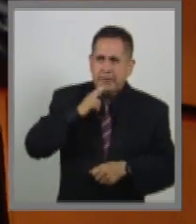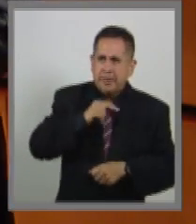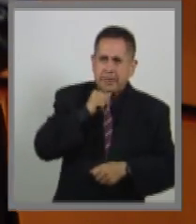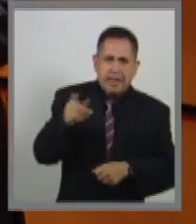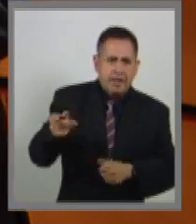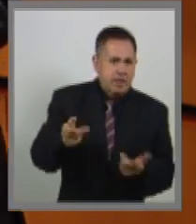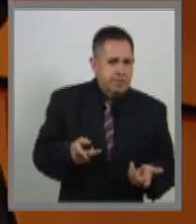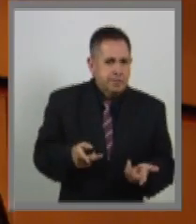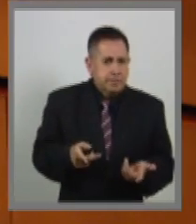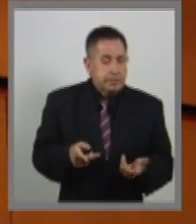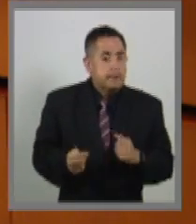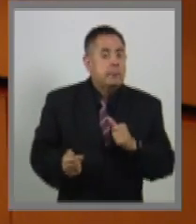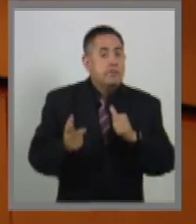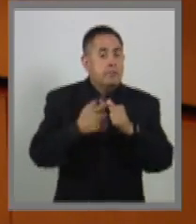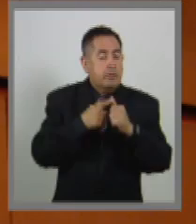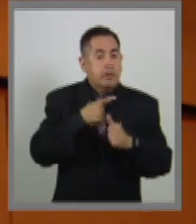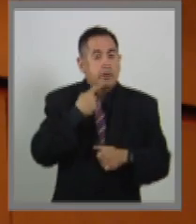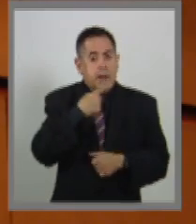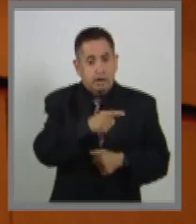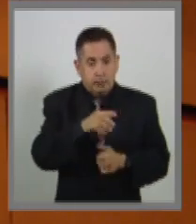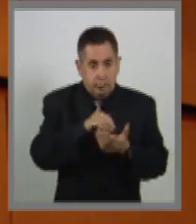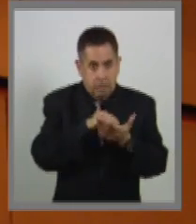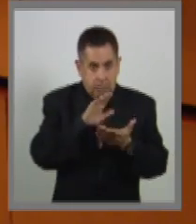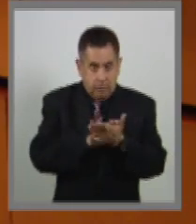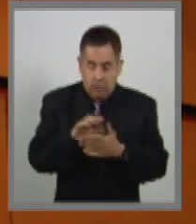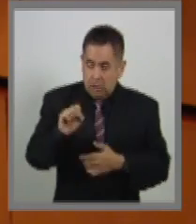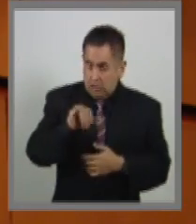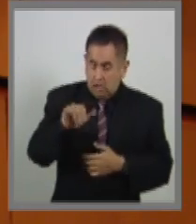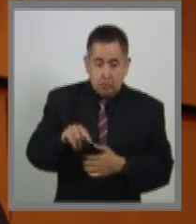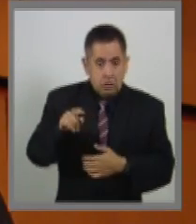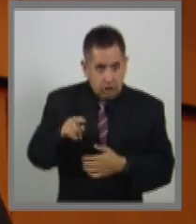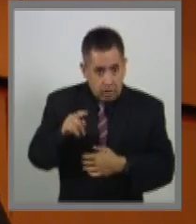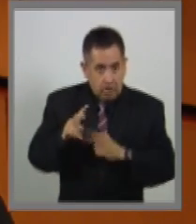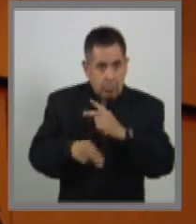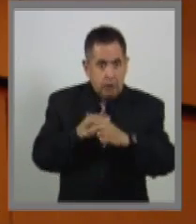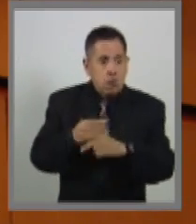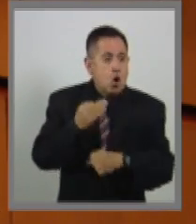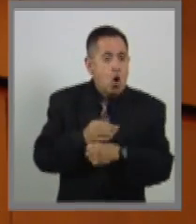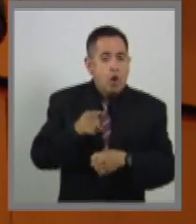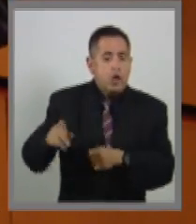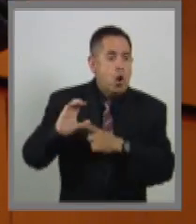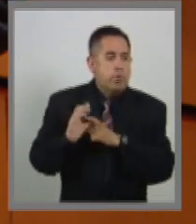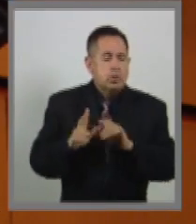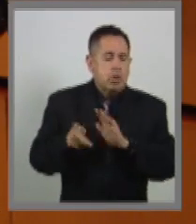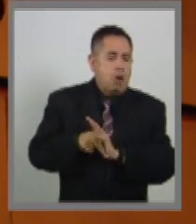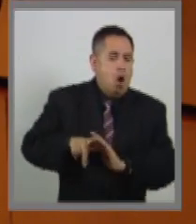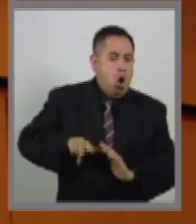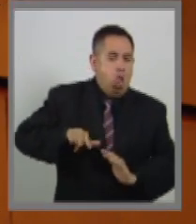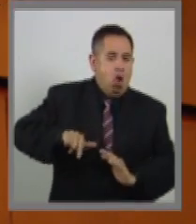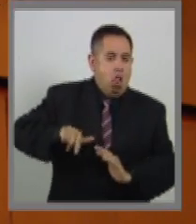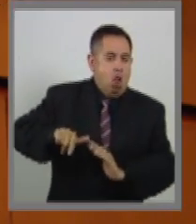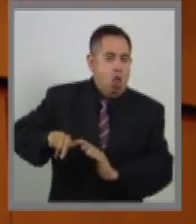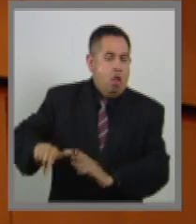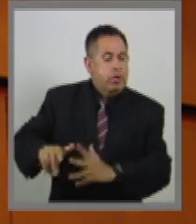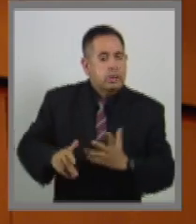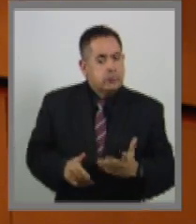Y en la primera de ellas establecieron un tornillo jurídico y la tienen entrampada en comisiones.